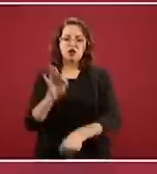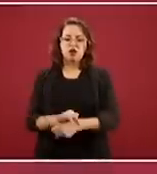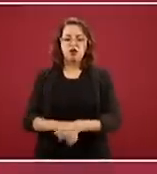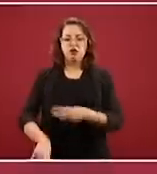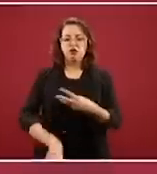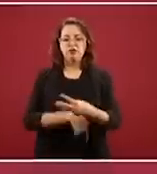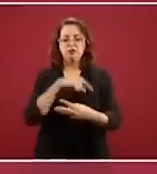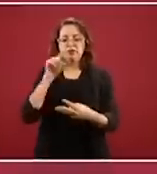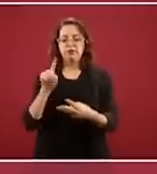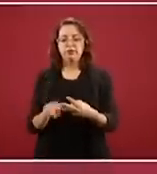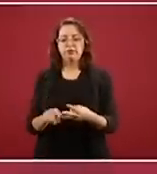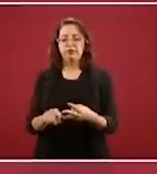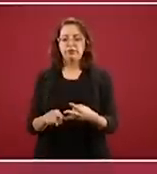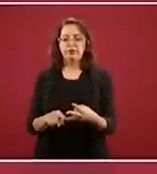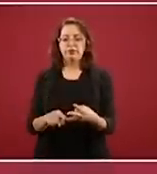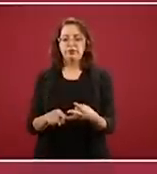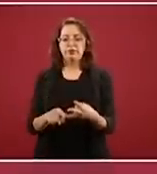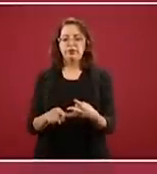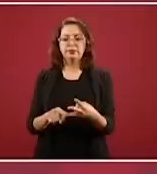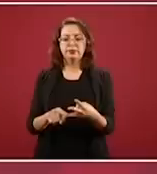Judicial, y